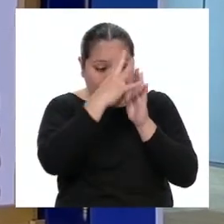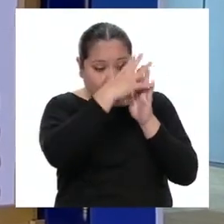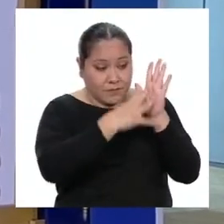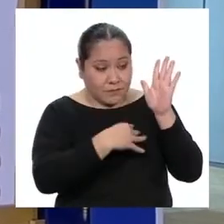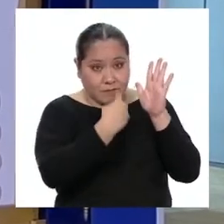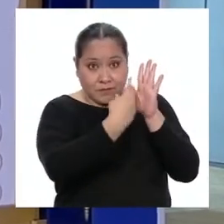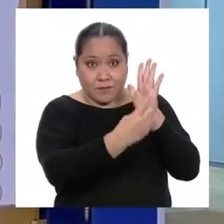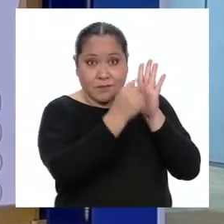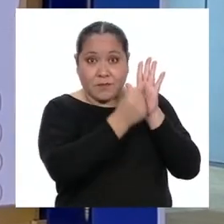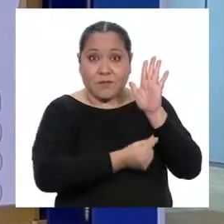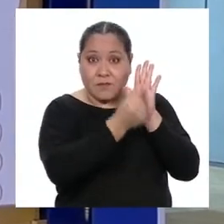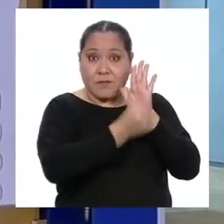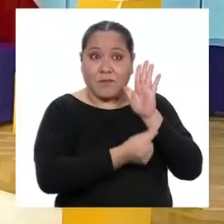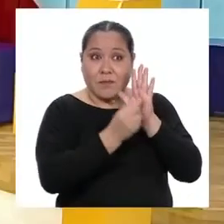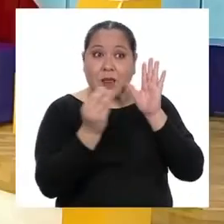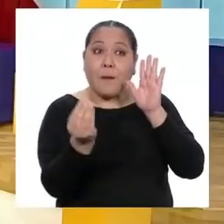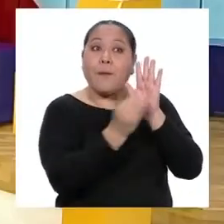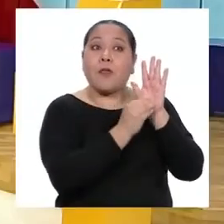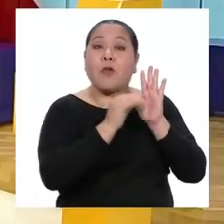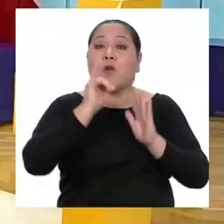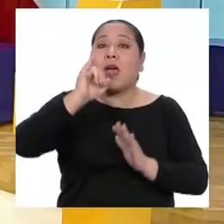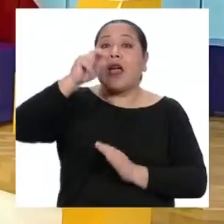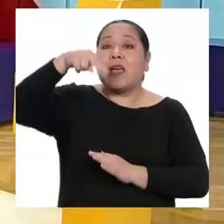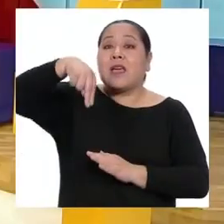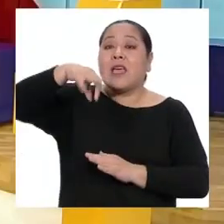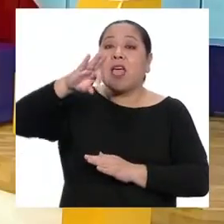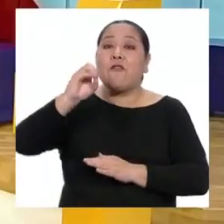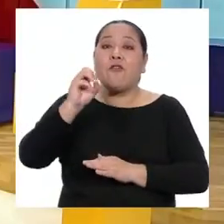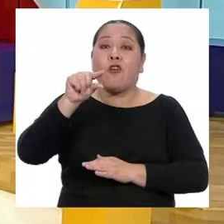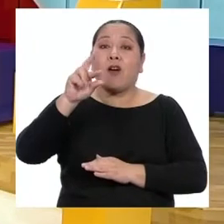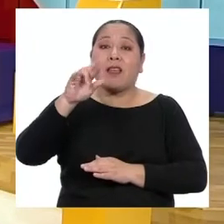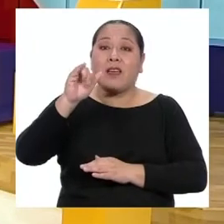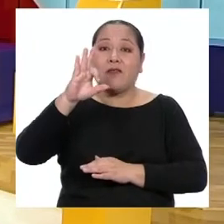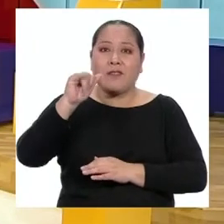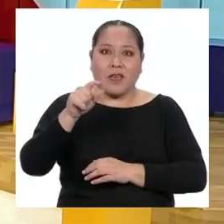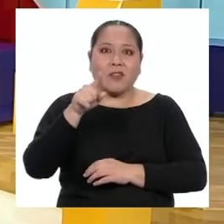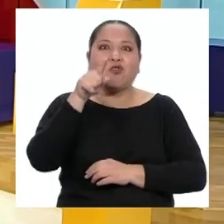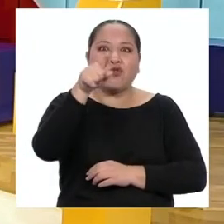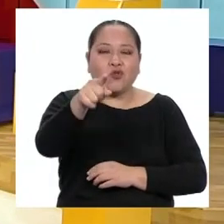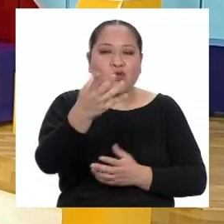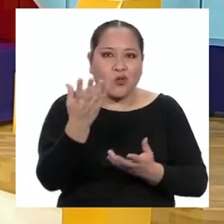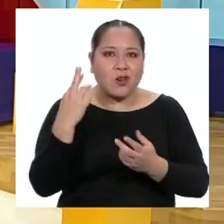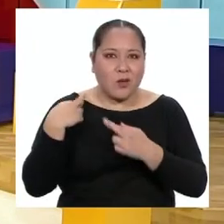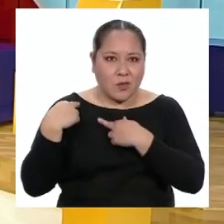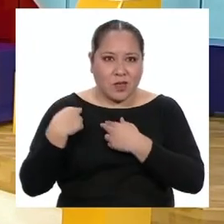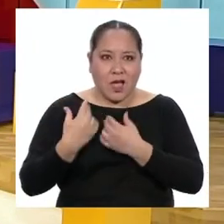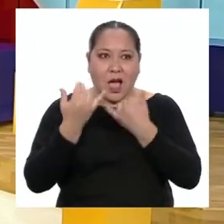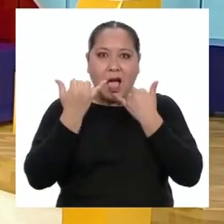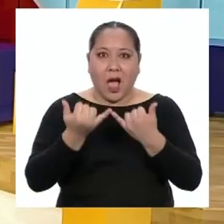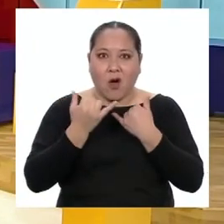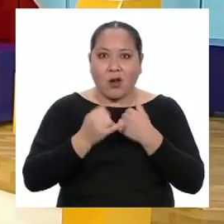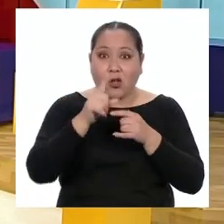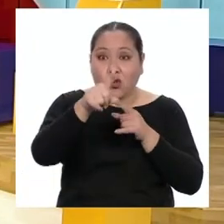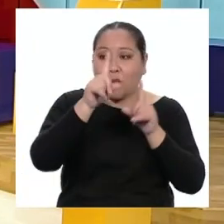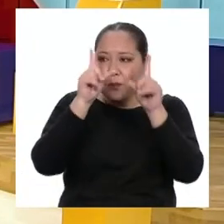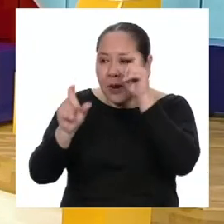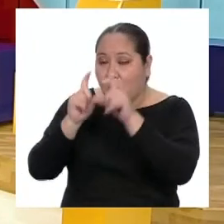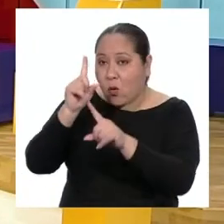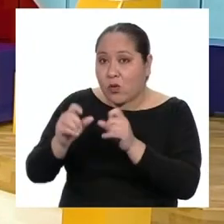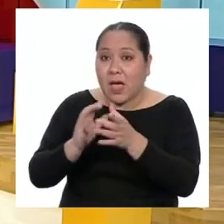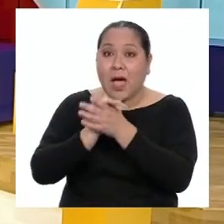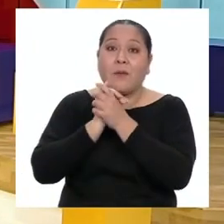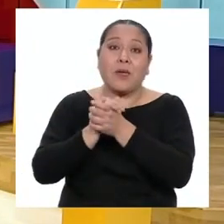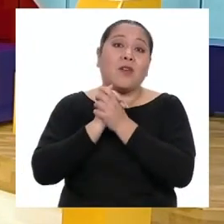realizar una infografía. Ahora te toca a ti. Te invito a realizar la encuesta a tus amigos y compañeros